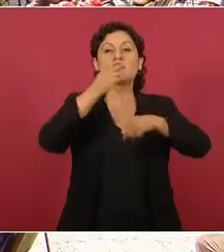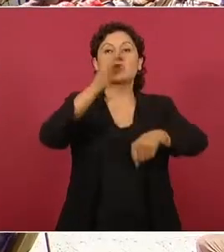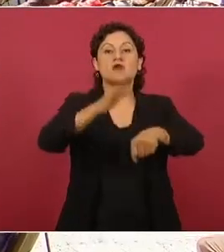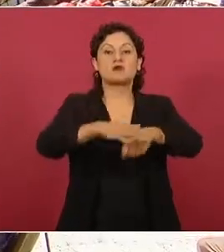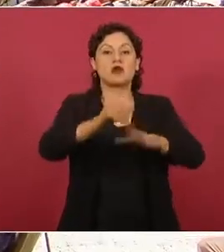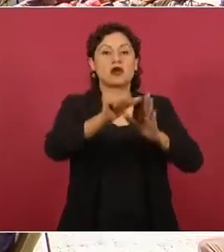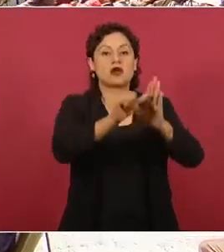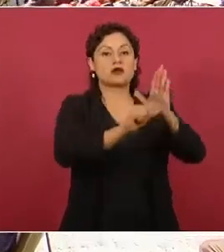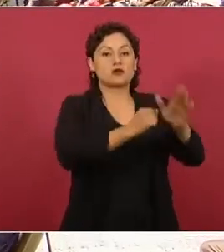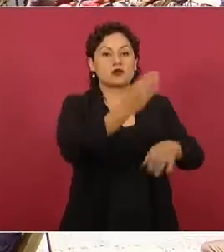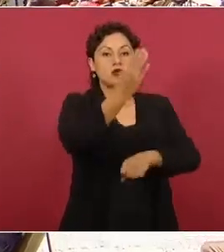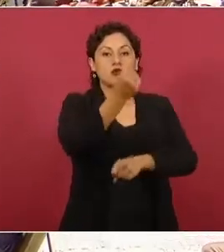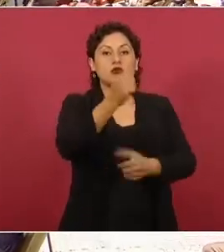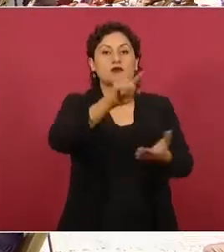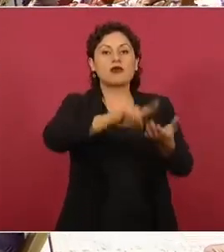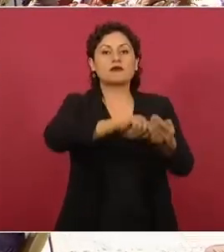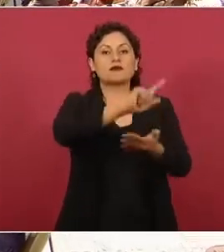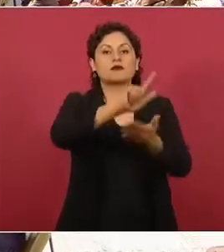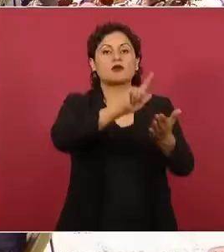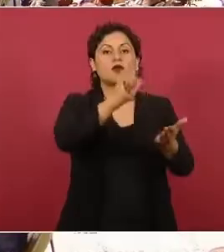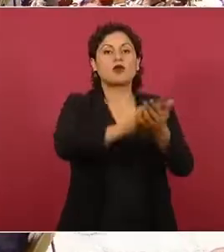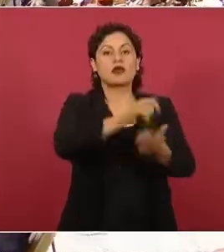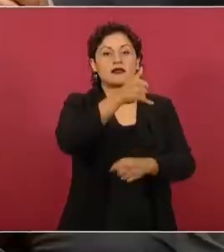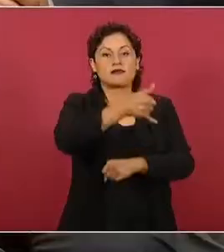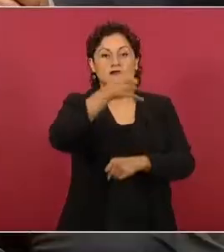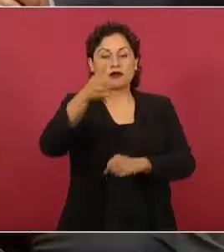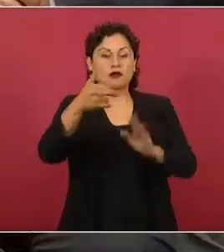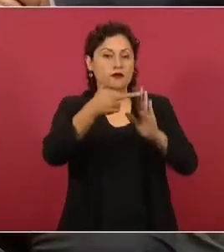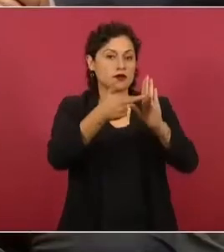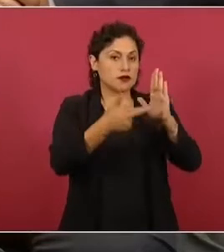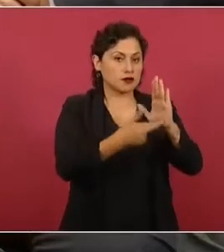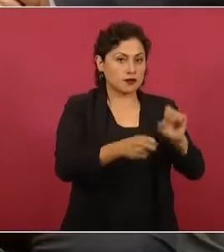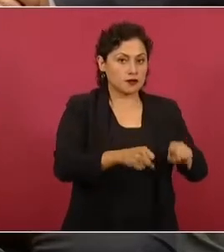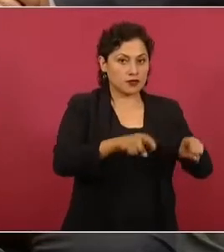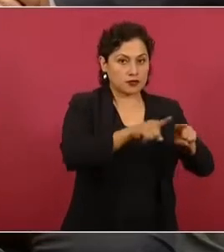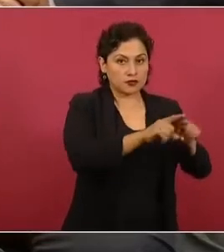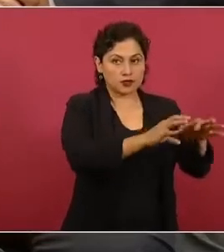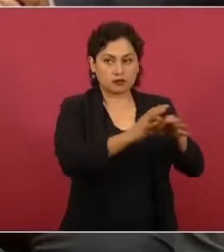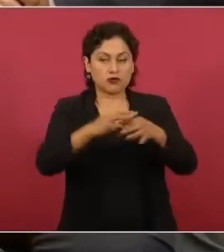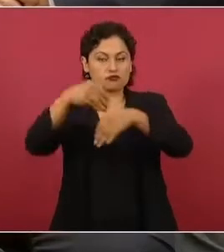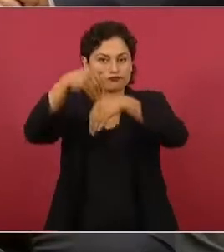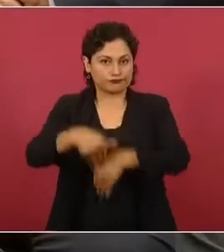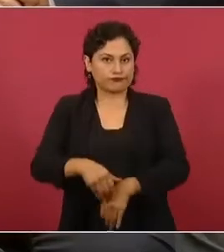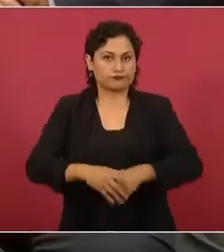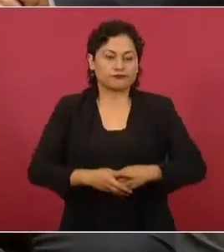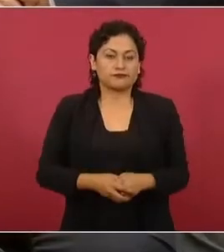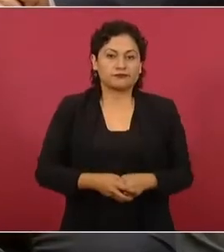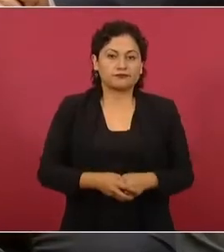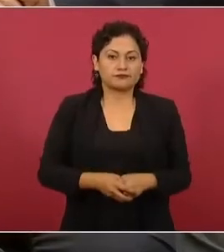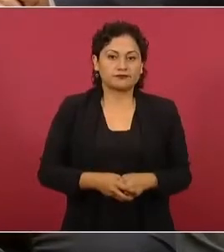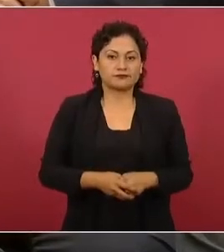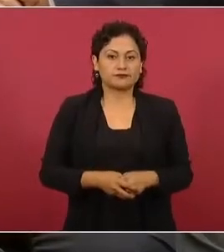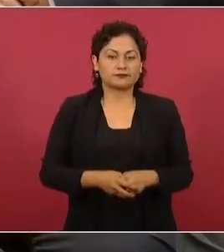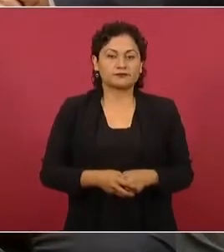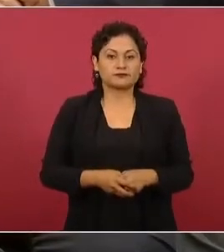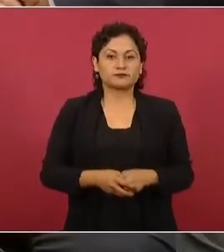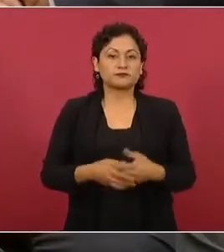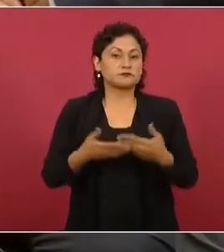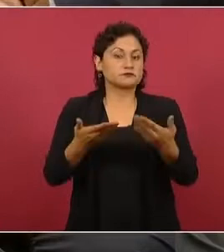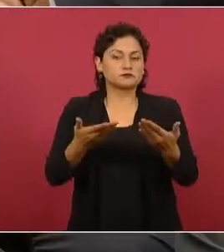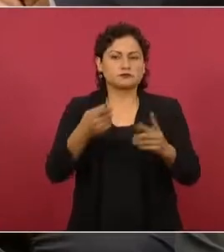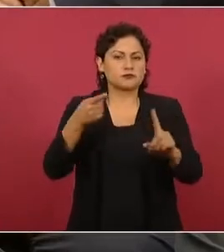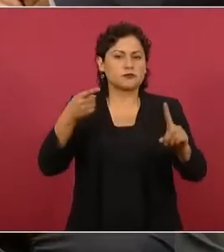de la Ley del Infonavit, así como las reglas de operación de los órganos colegiados, con el objetivo de que este